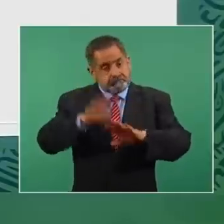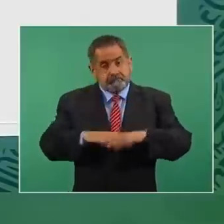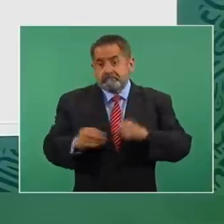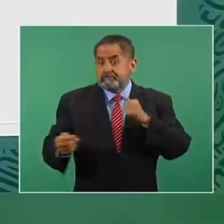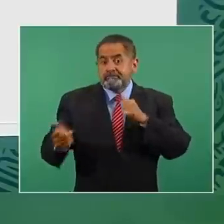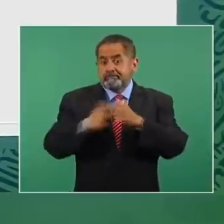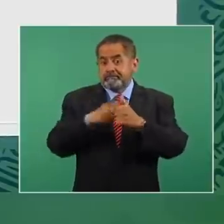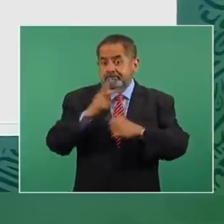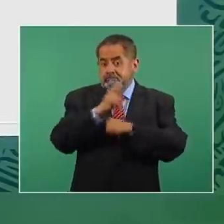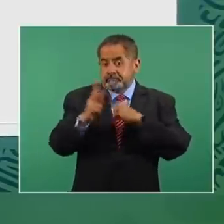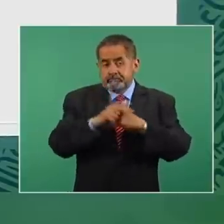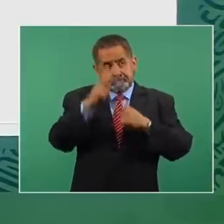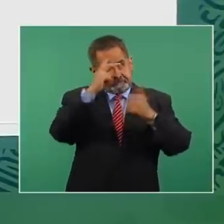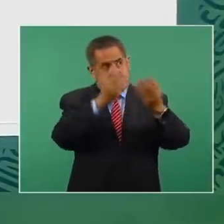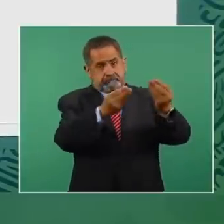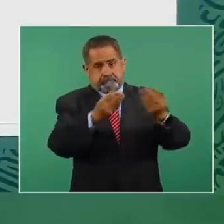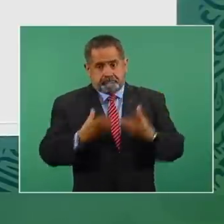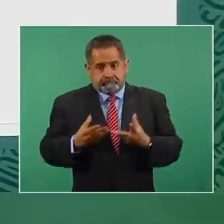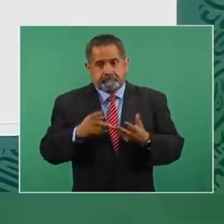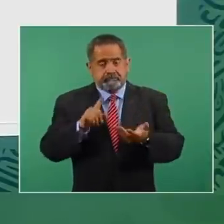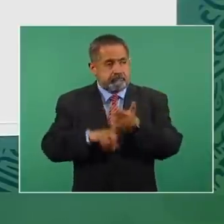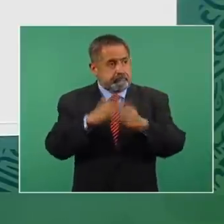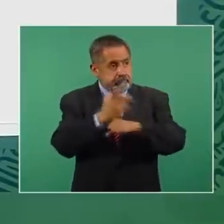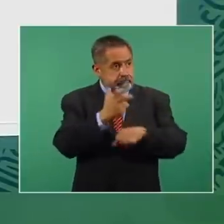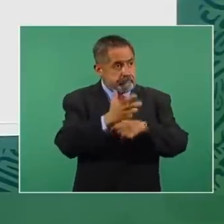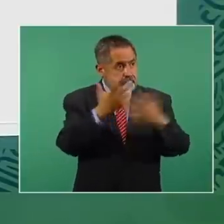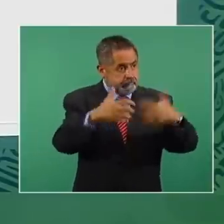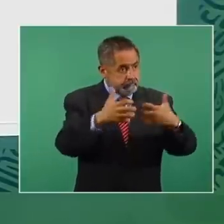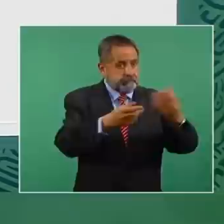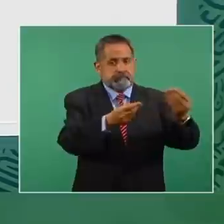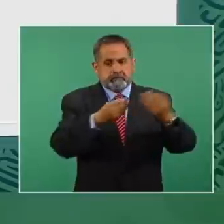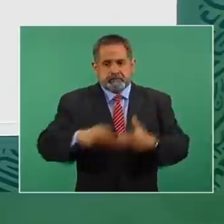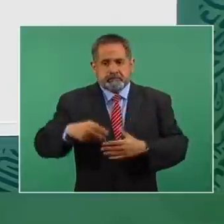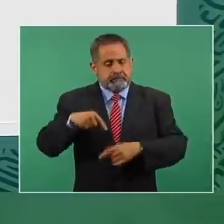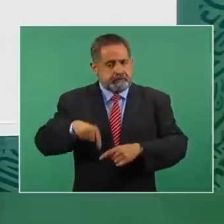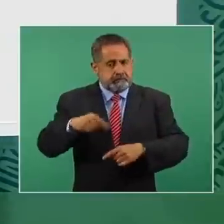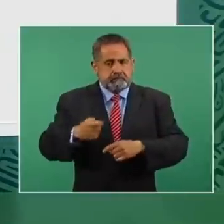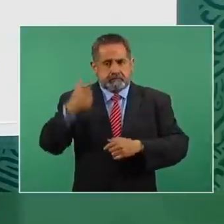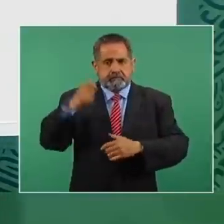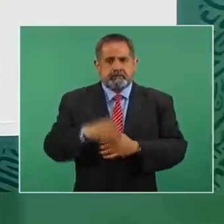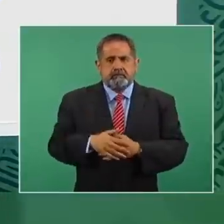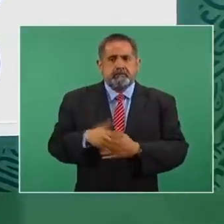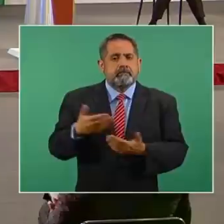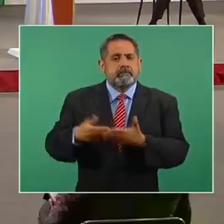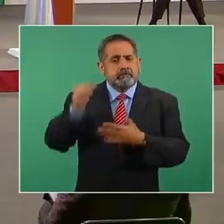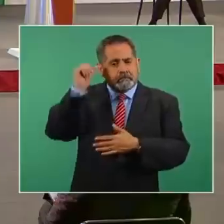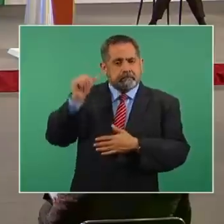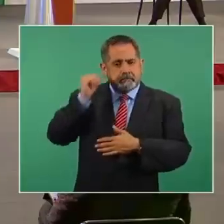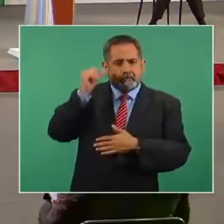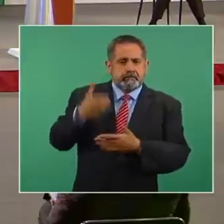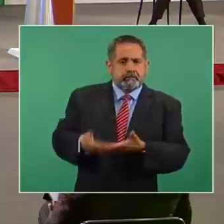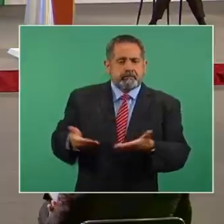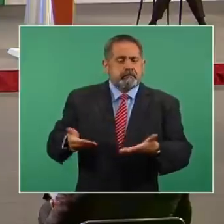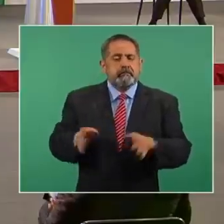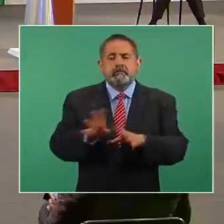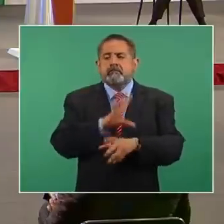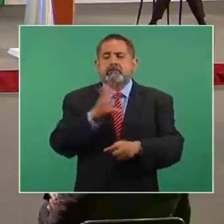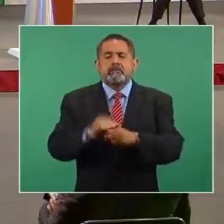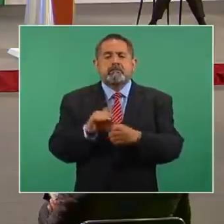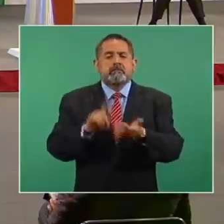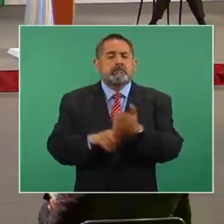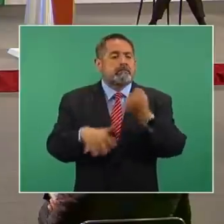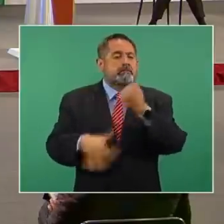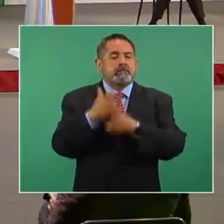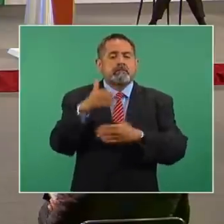país, México, que recibió vacunas fabricadas en Estados Unidos este año. En abril tenemos ya en total